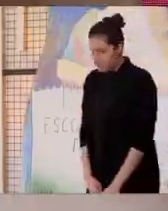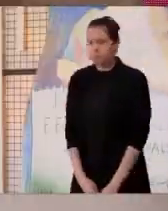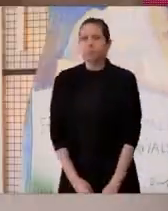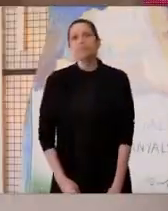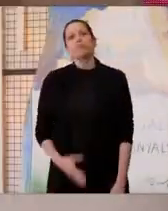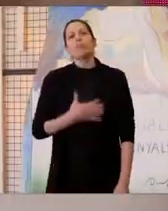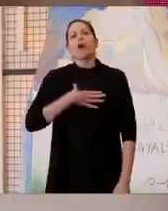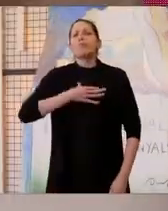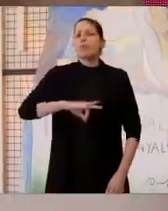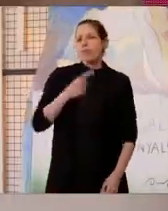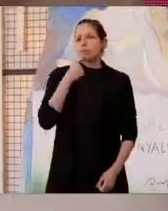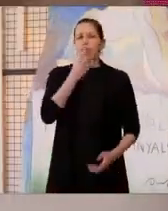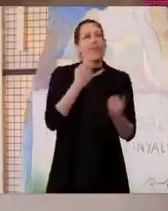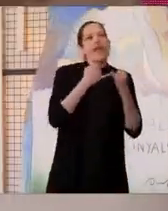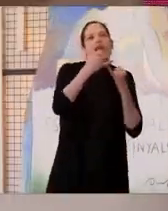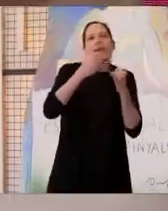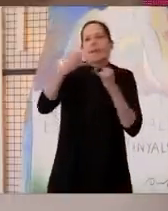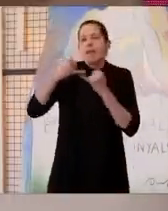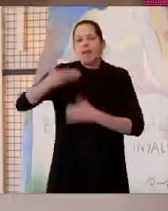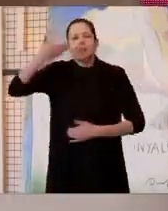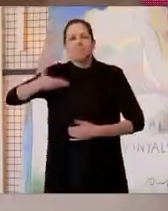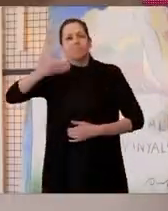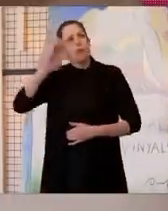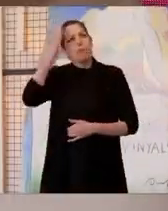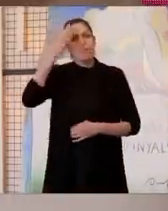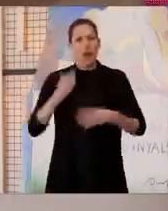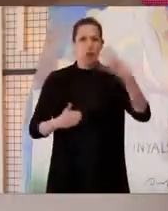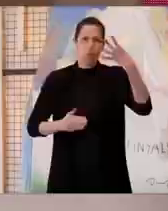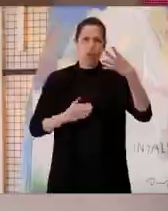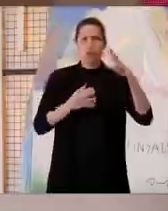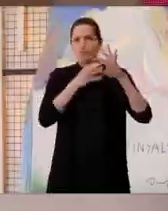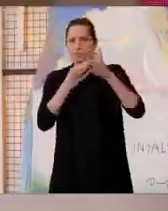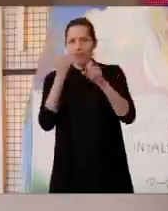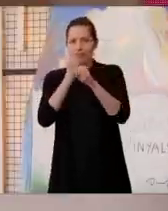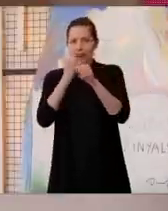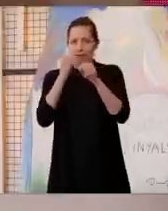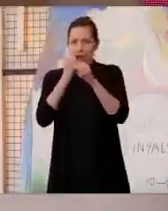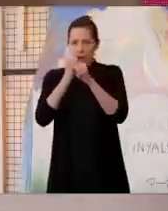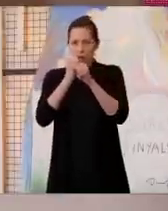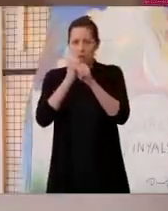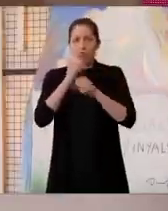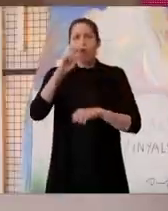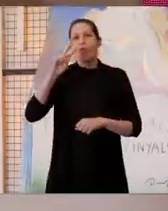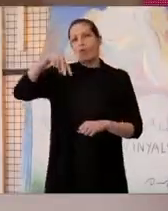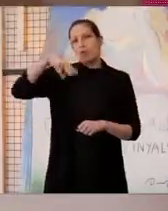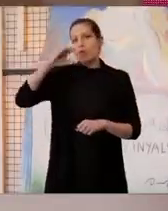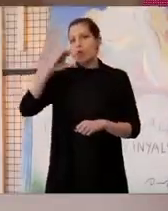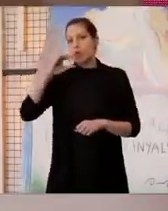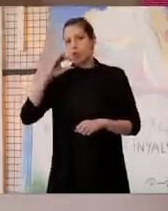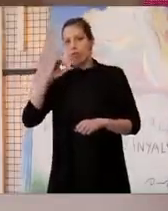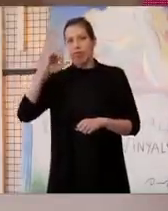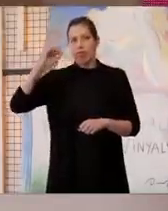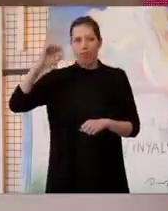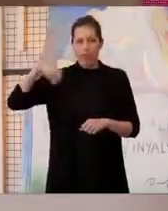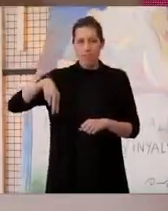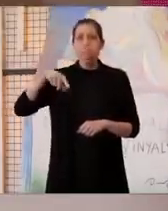cuatro líneas fundamentales del trabajo de unifem uno era el del desarrollo